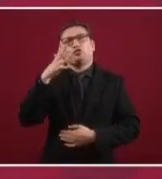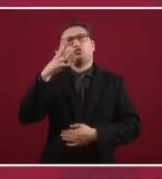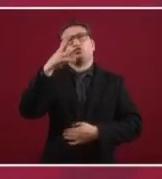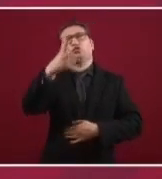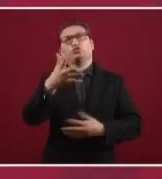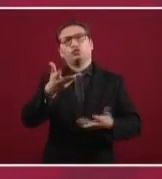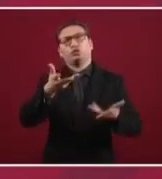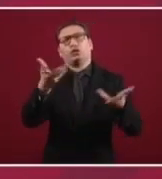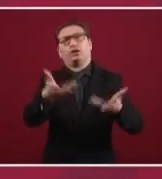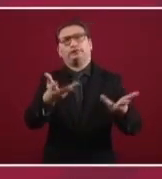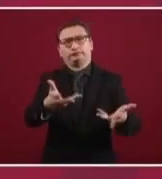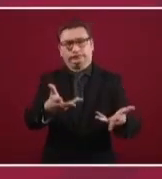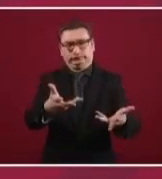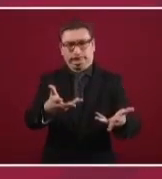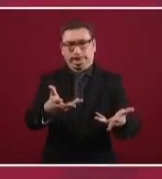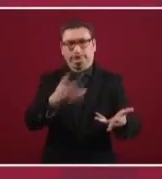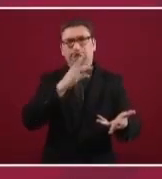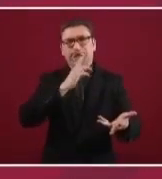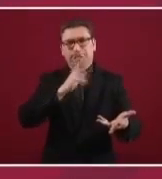y que